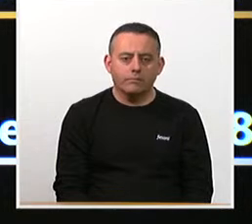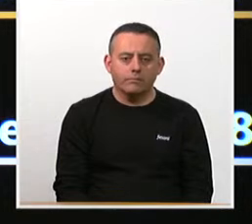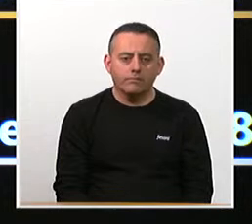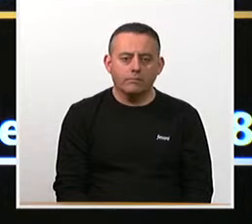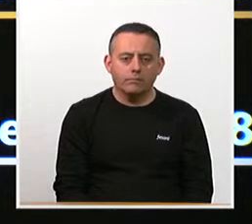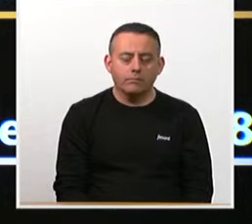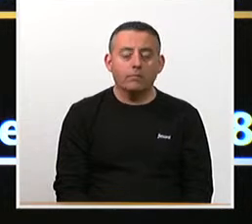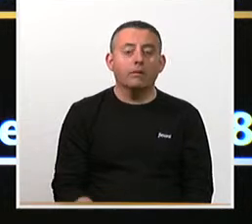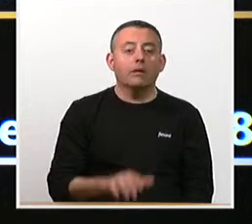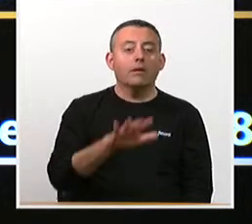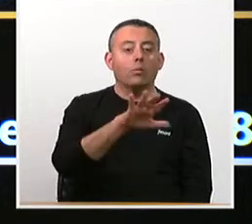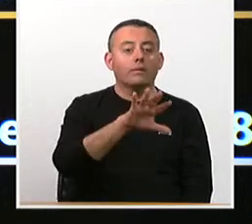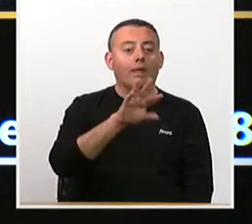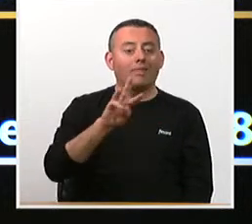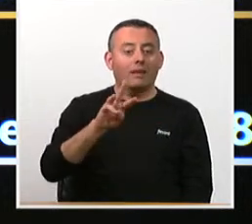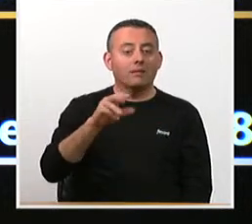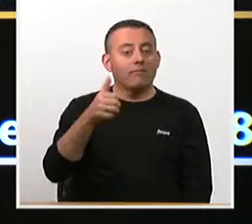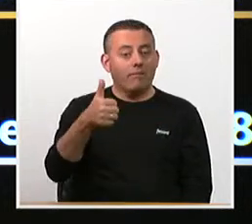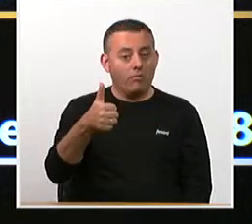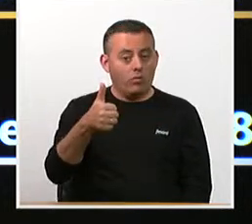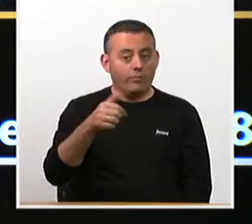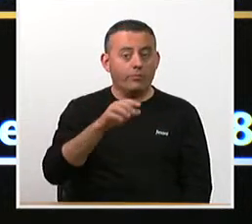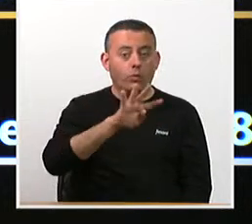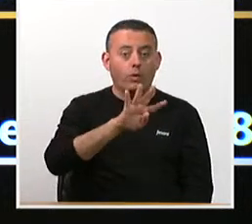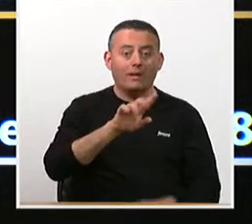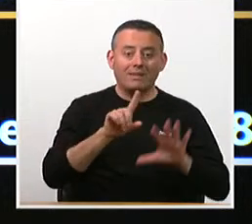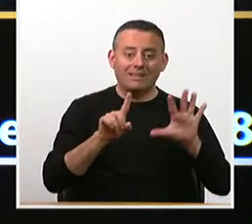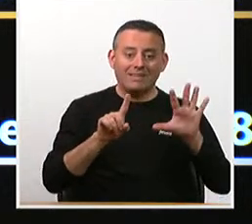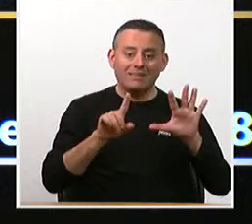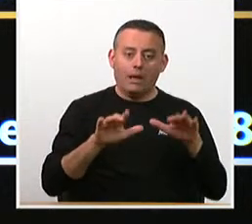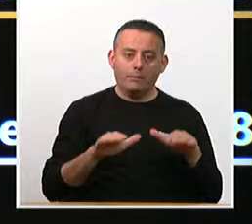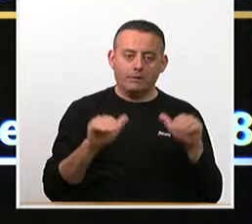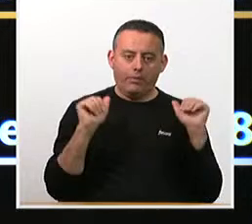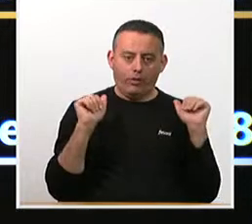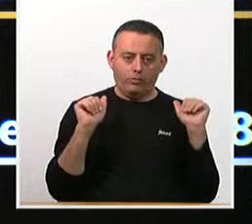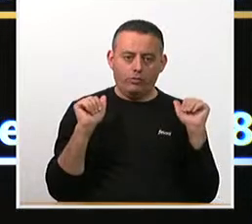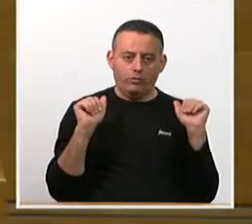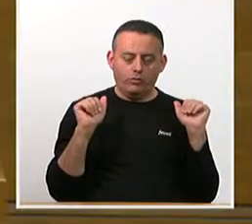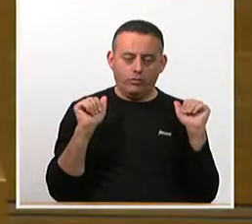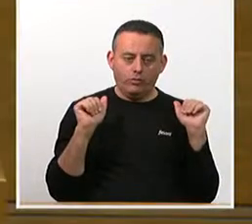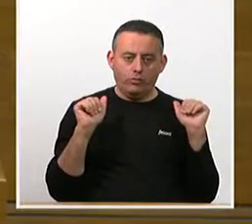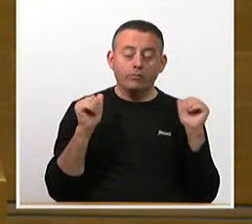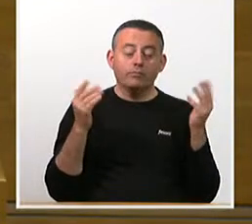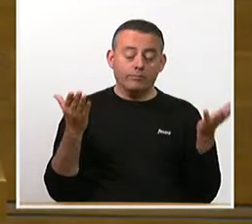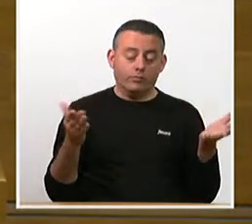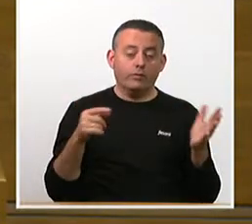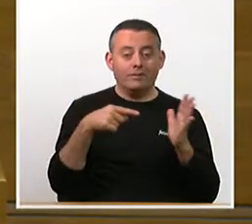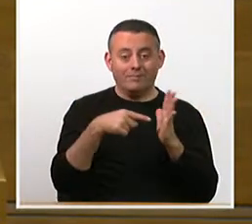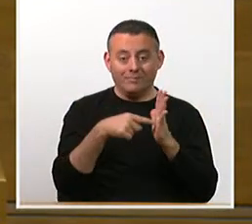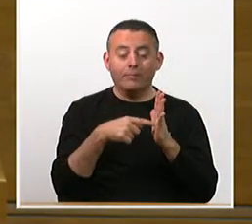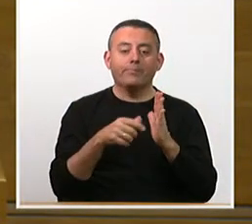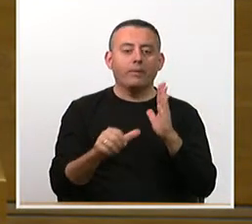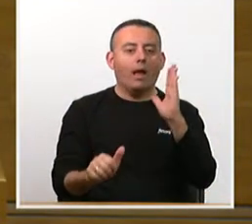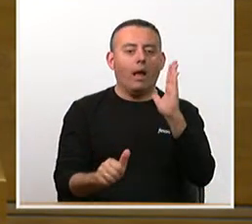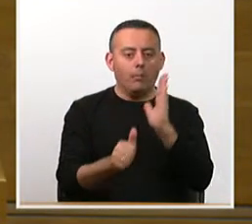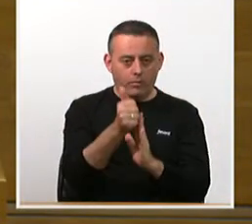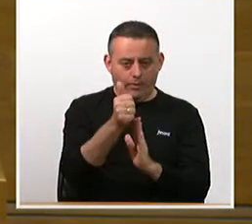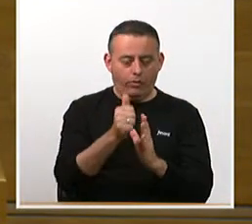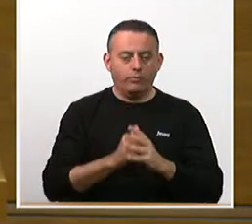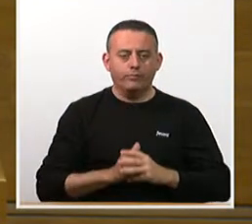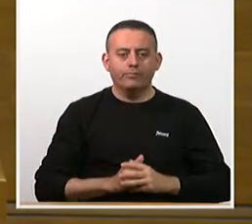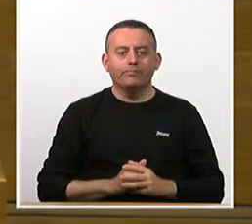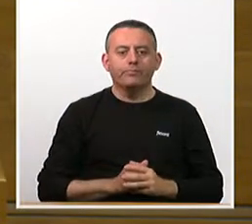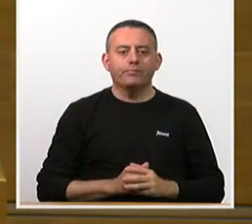con 53 votos a favor y 46 abstenciones queda aprobada la